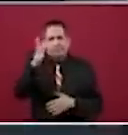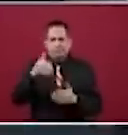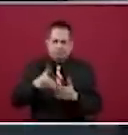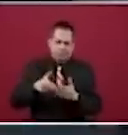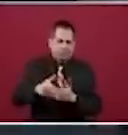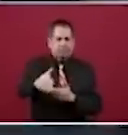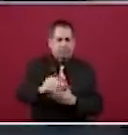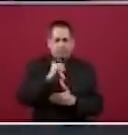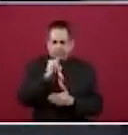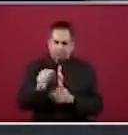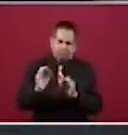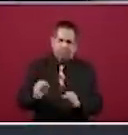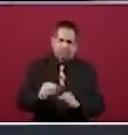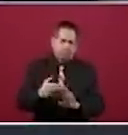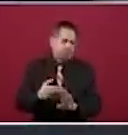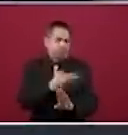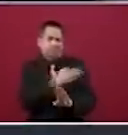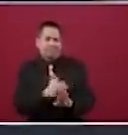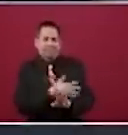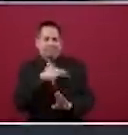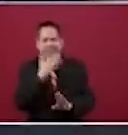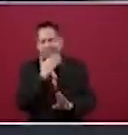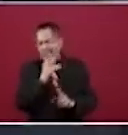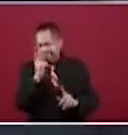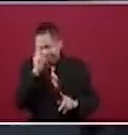cosas. Pues echaron a perder